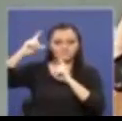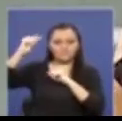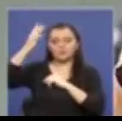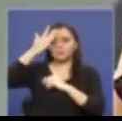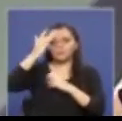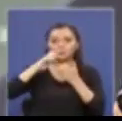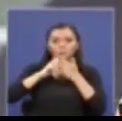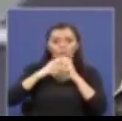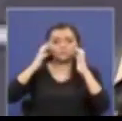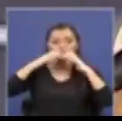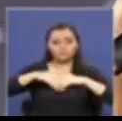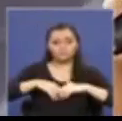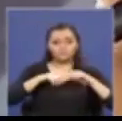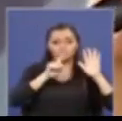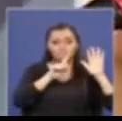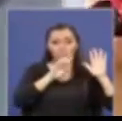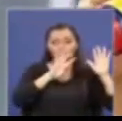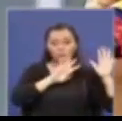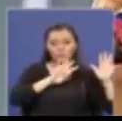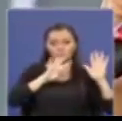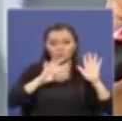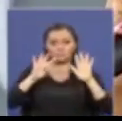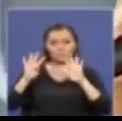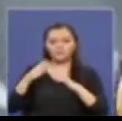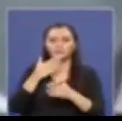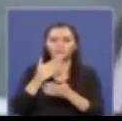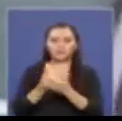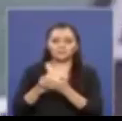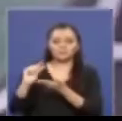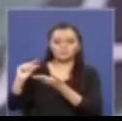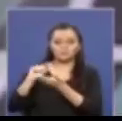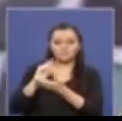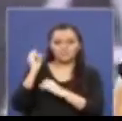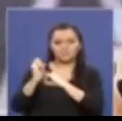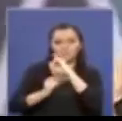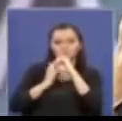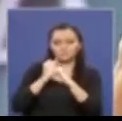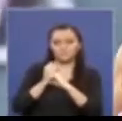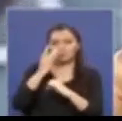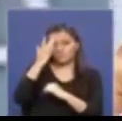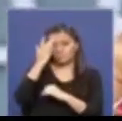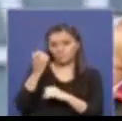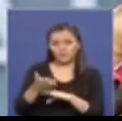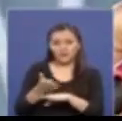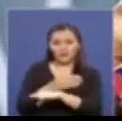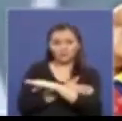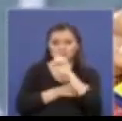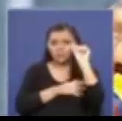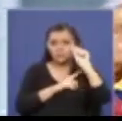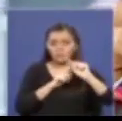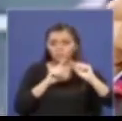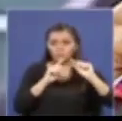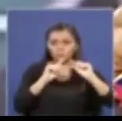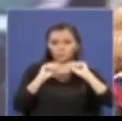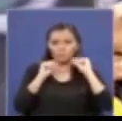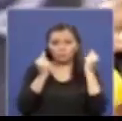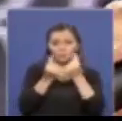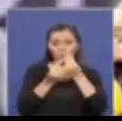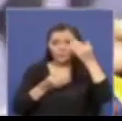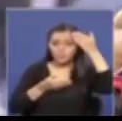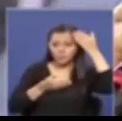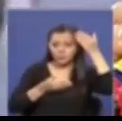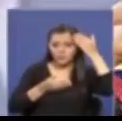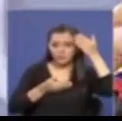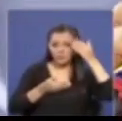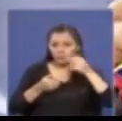de esa tremenda crisis del 99, el único que nos sostuvo fueron esas remesas de migrantes. Porque el neoliberalismo, prohibido olvidar,